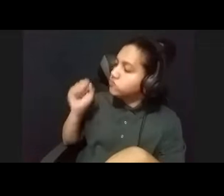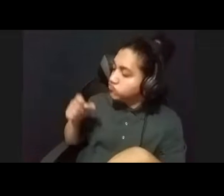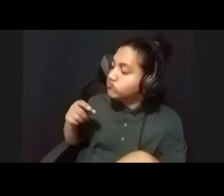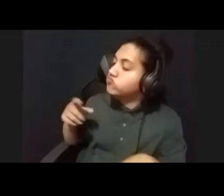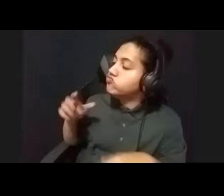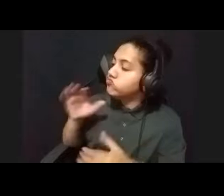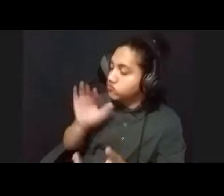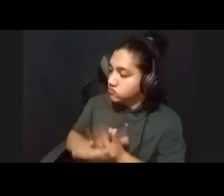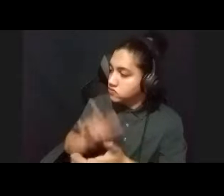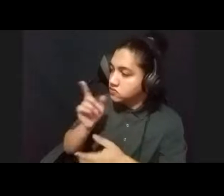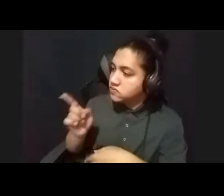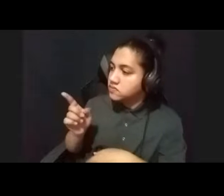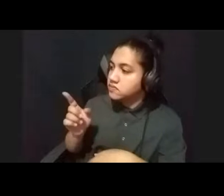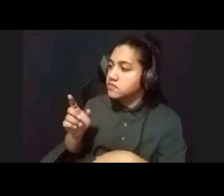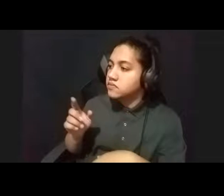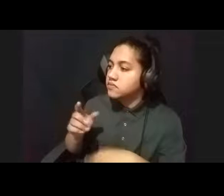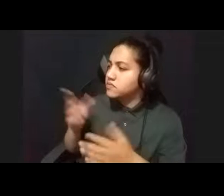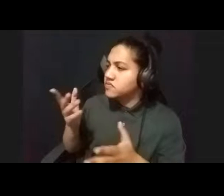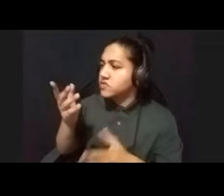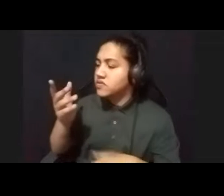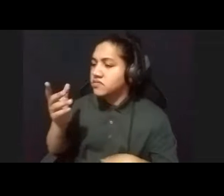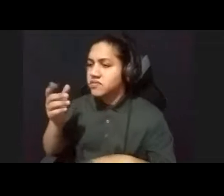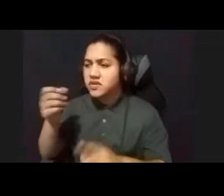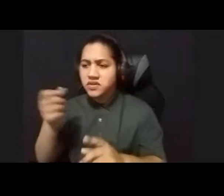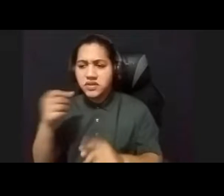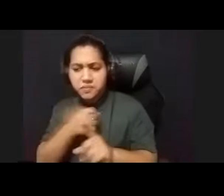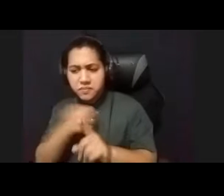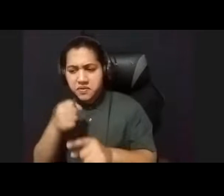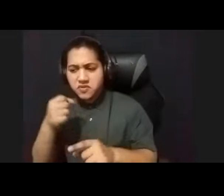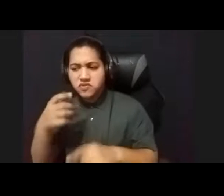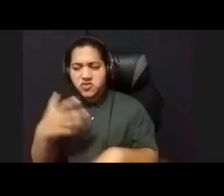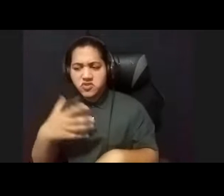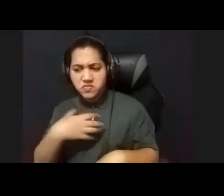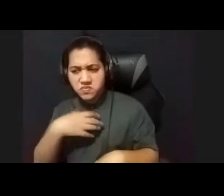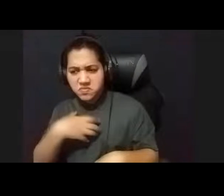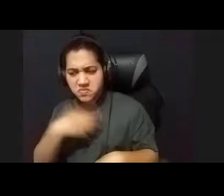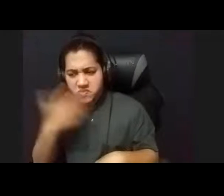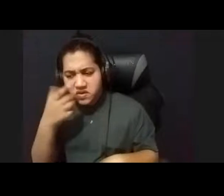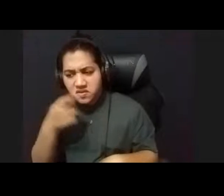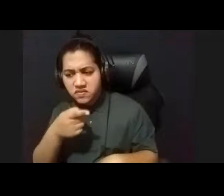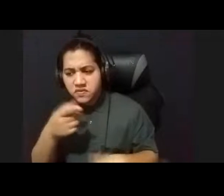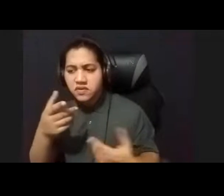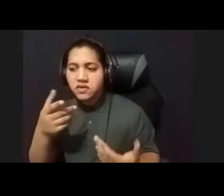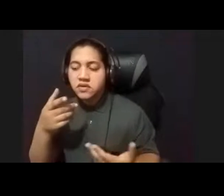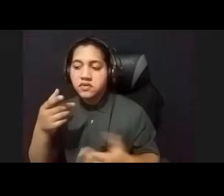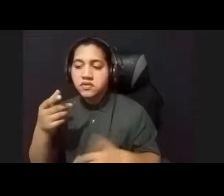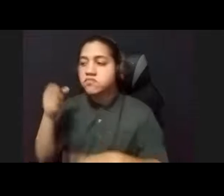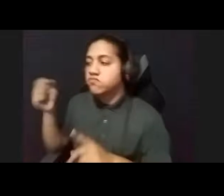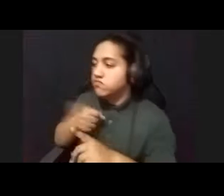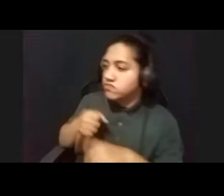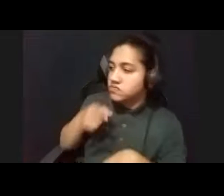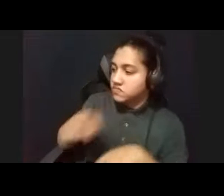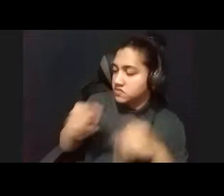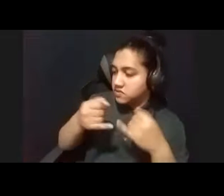contigo. ¿Con qué me pegarás cuando estés molesto?, preguntó la sabandija. Te pegaré con esta